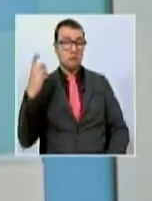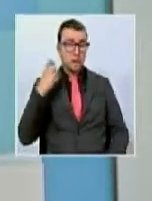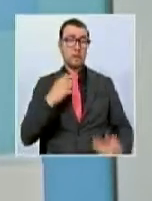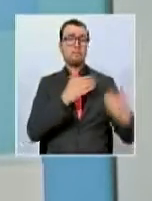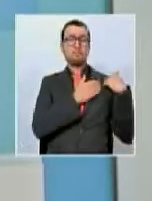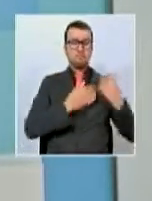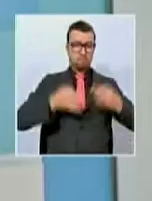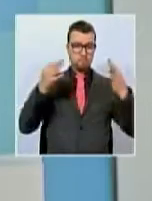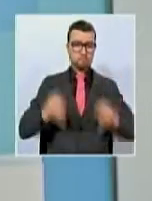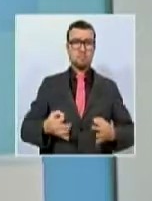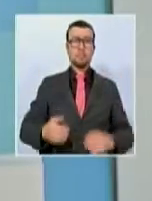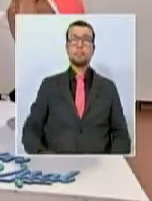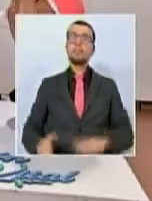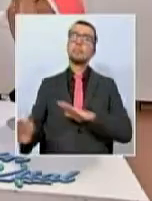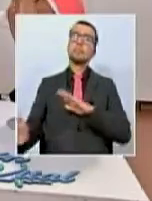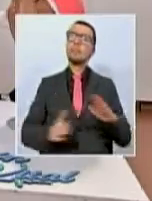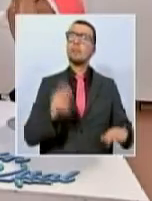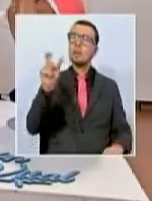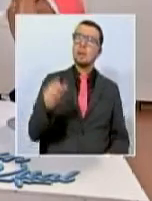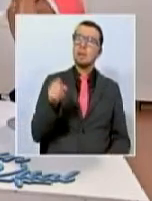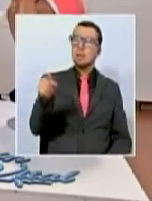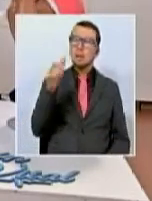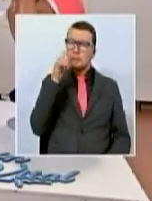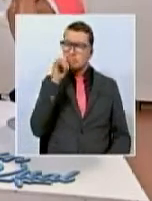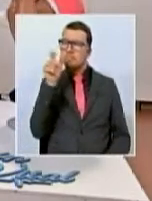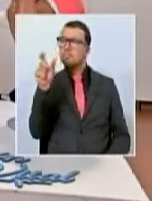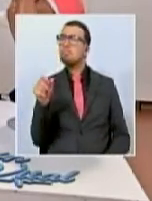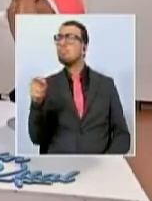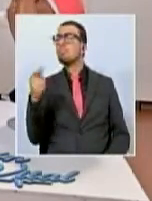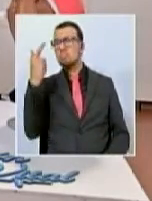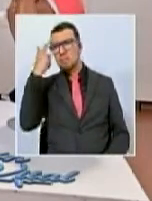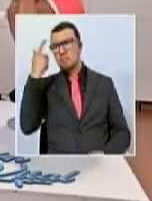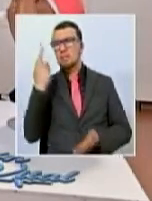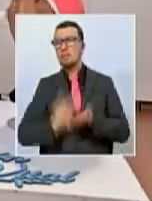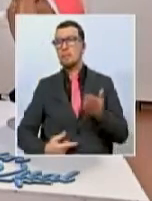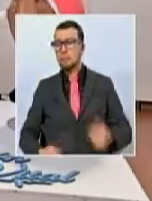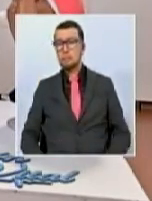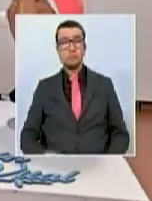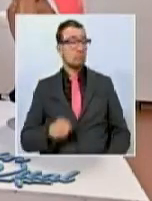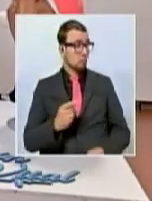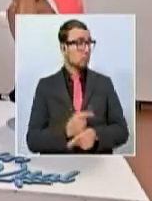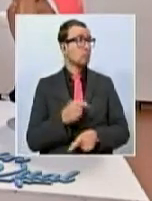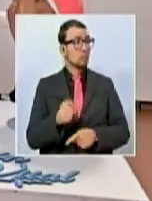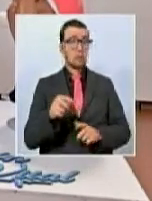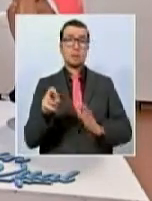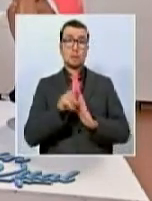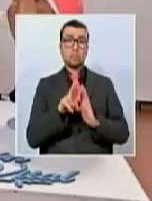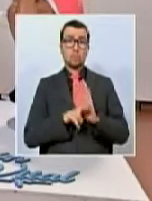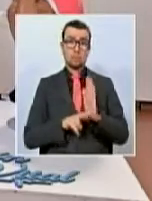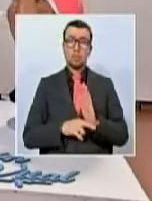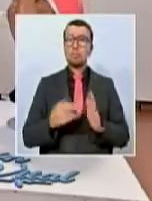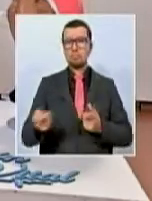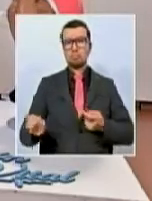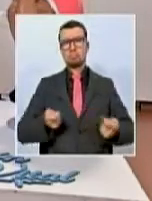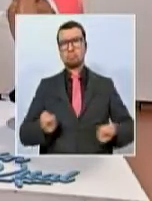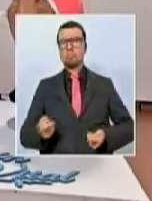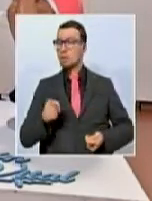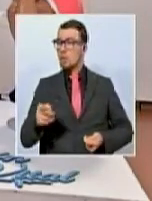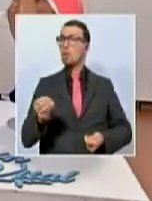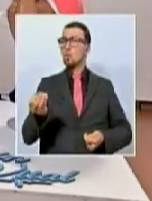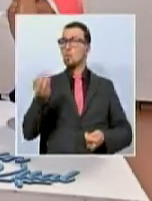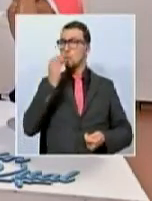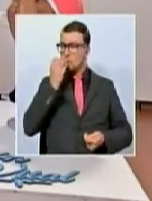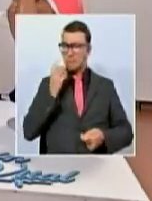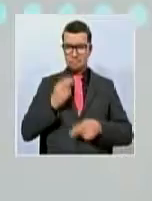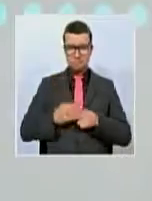pones. Ingeniero. Sí, definitivamente en la regulación, cierto, la definición de alimento,